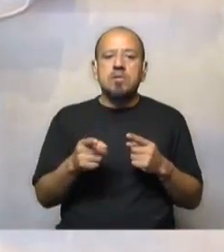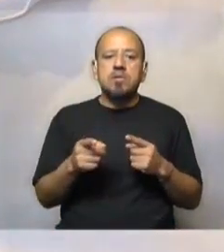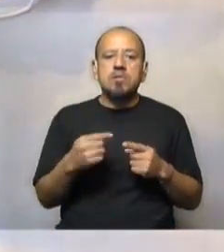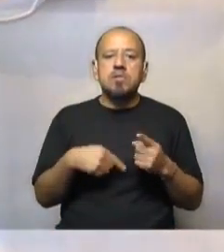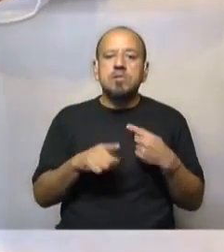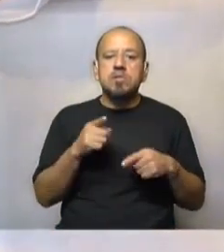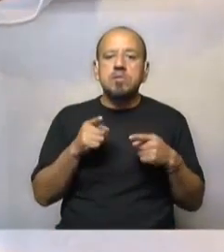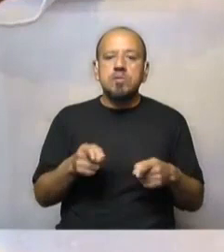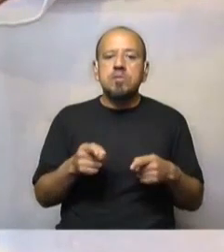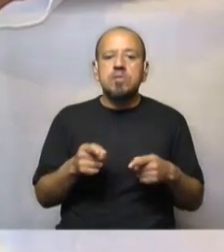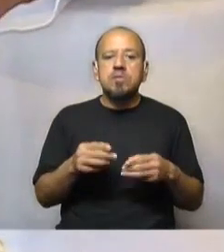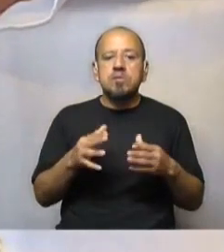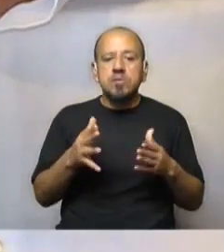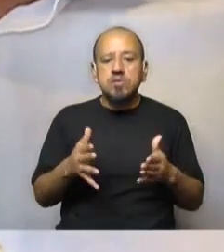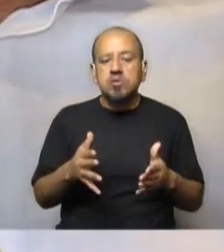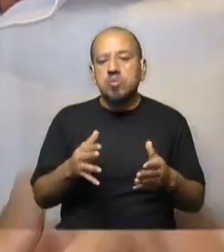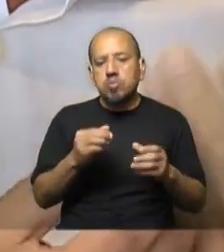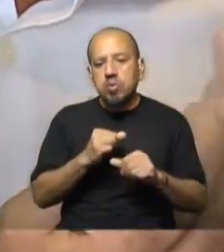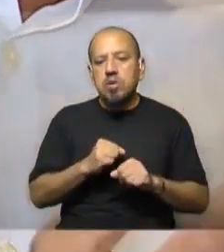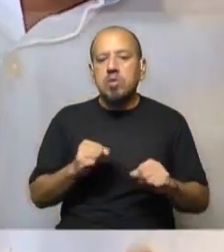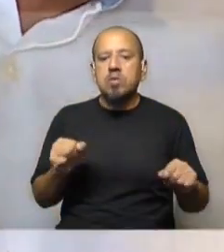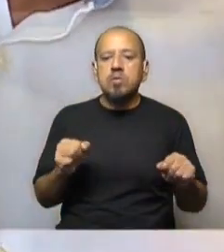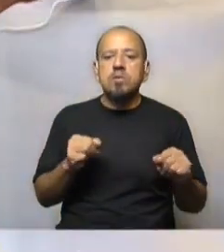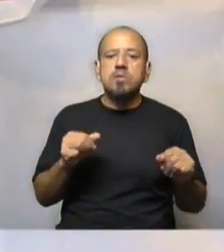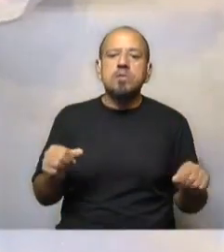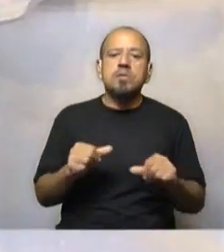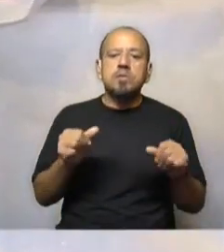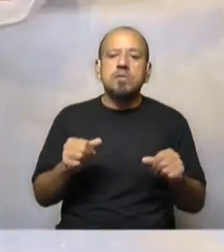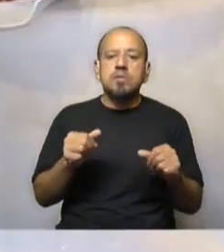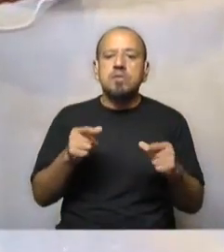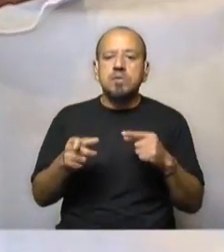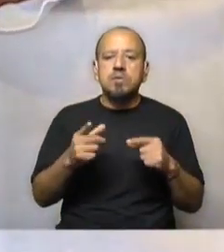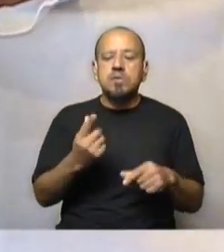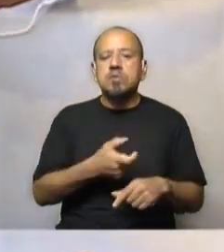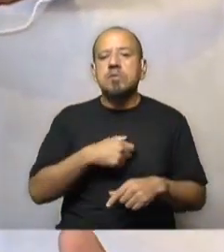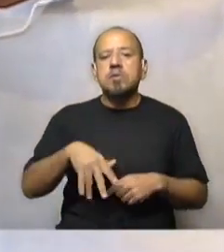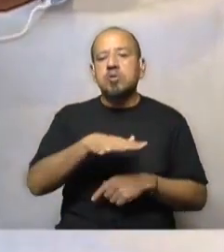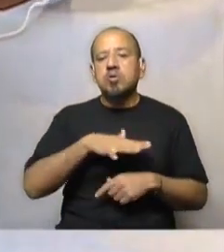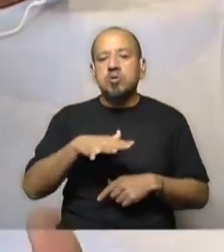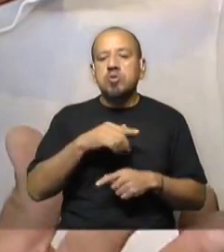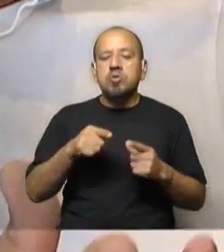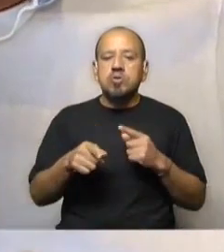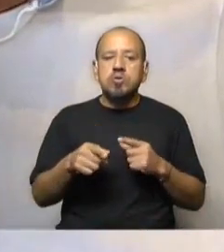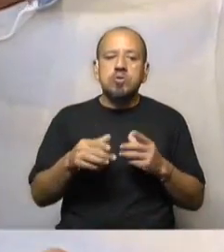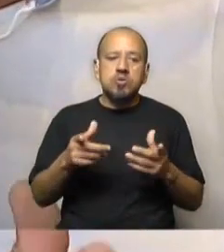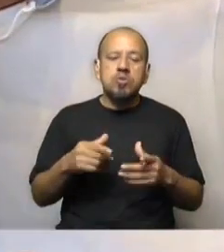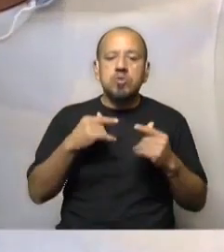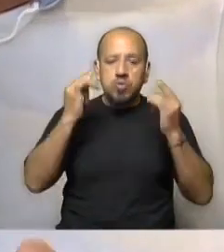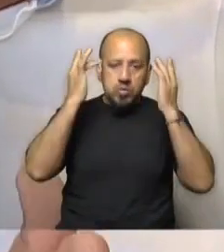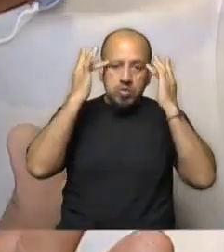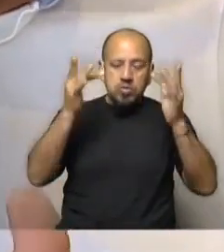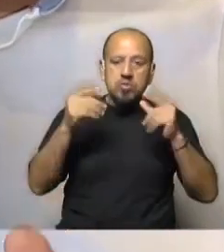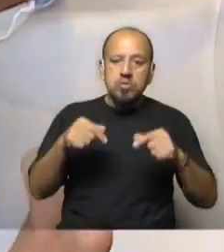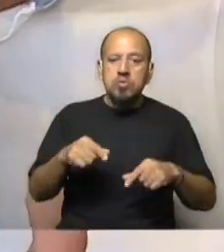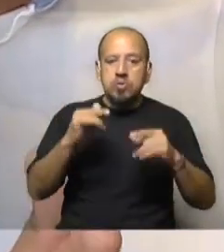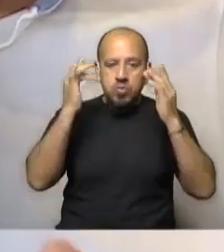y con esas herramientas ellos consiguieron hacerse con un lugar en la sociedad que los recibió, que los educó, que los acogió, que les